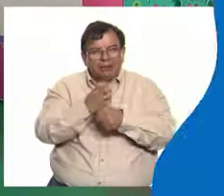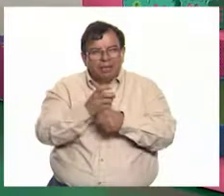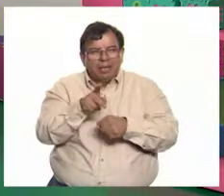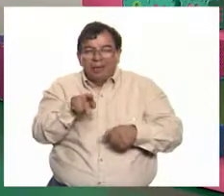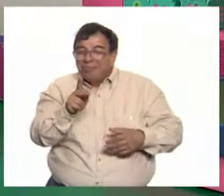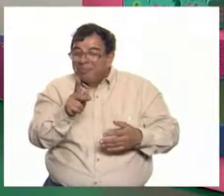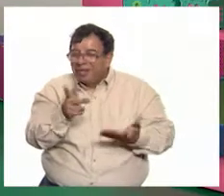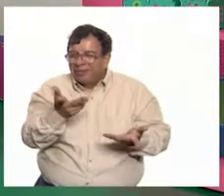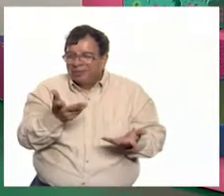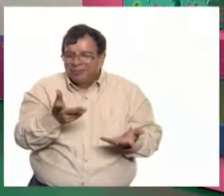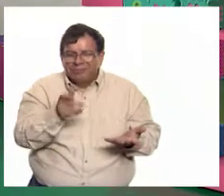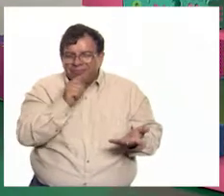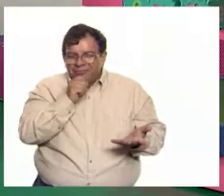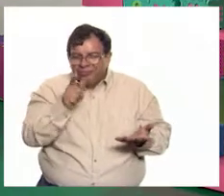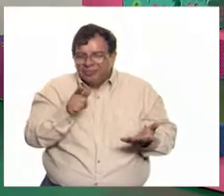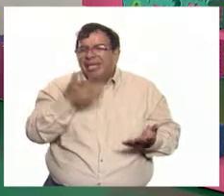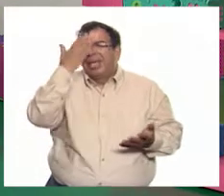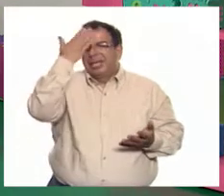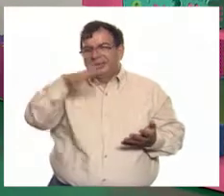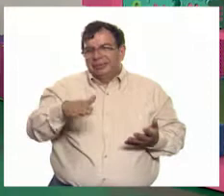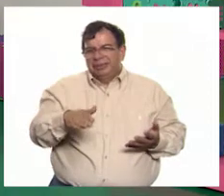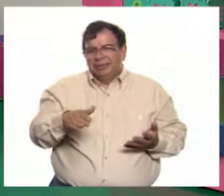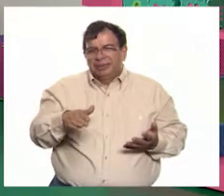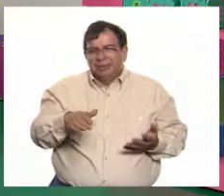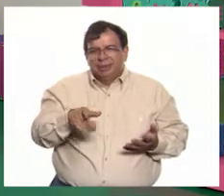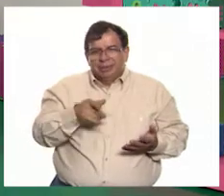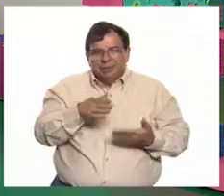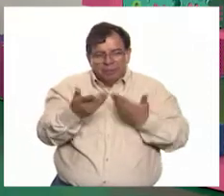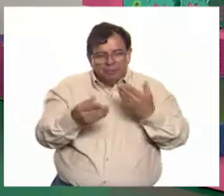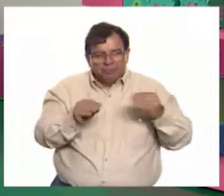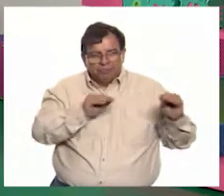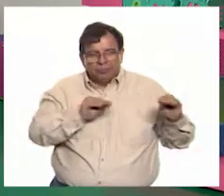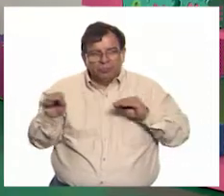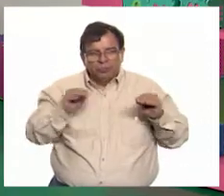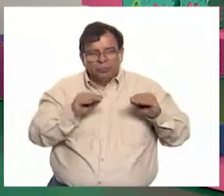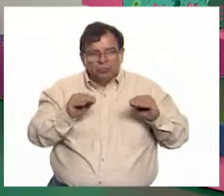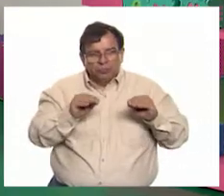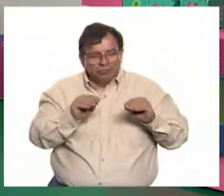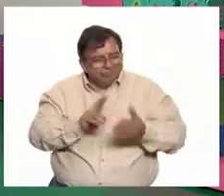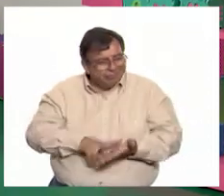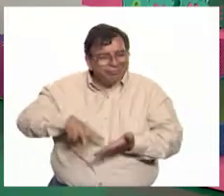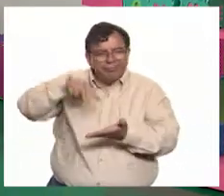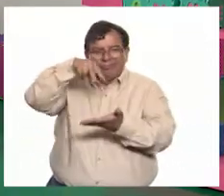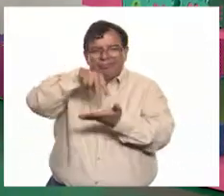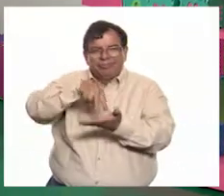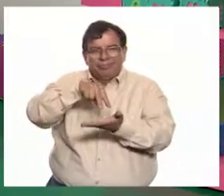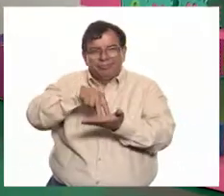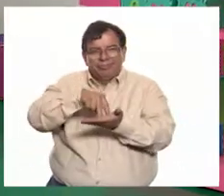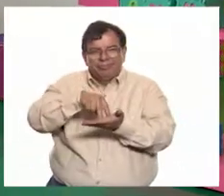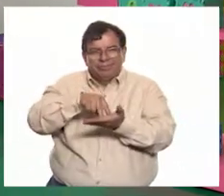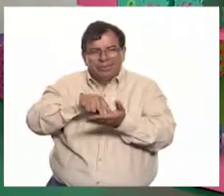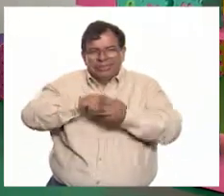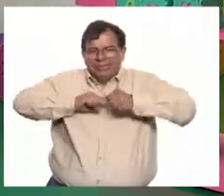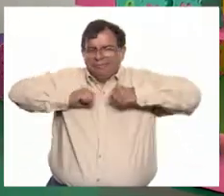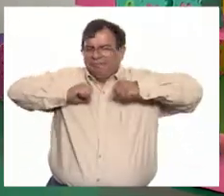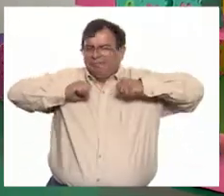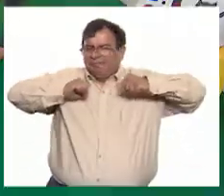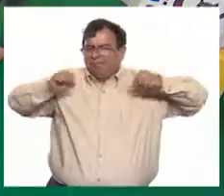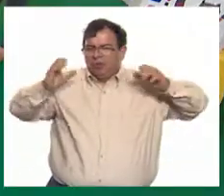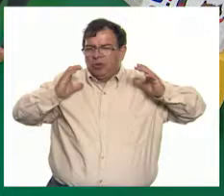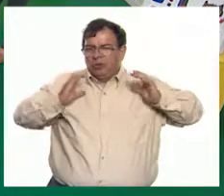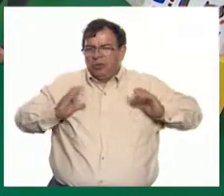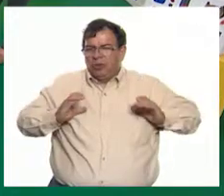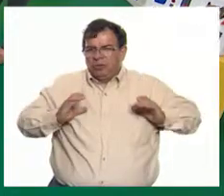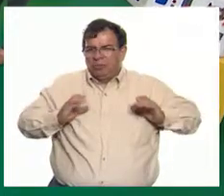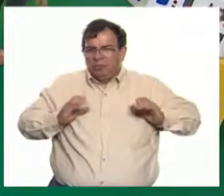Pero antes de irnos, ya te la sabes, así que vamos a movernos. Levántate de donde estás y estira el